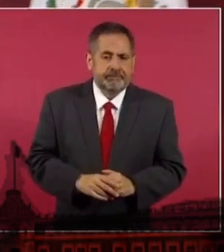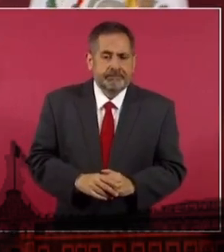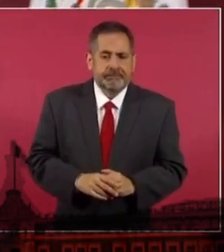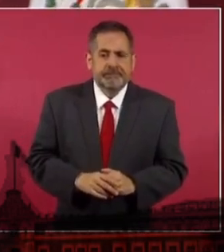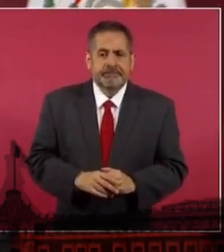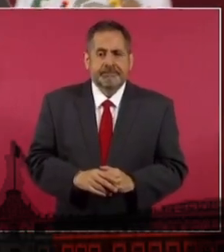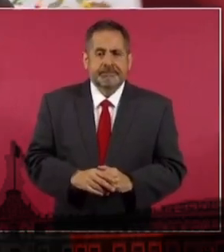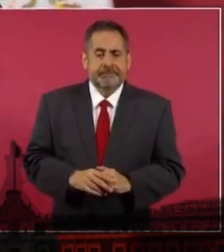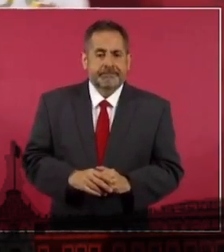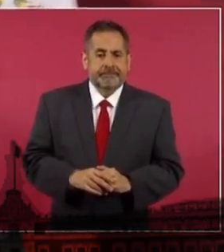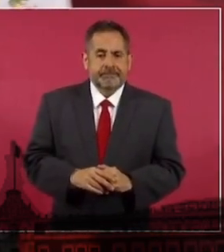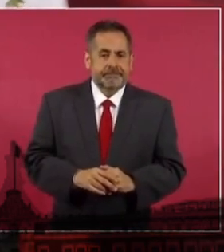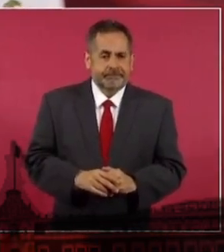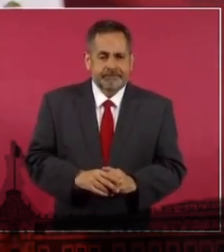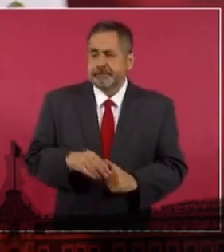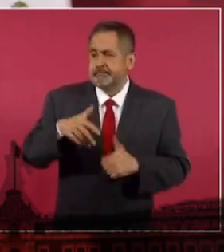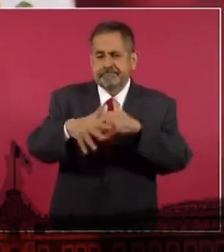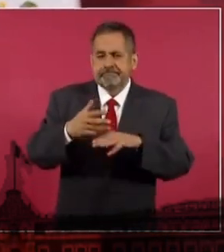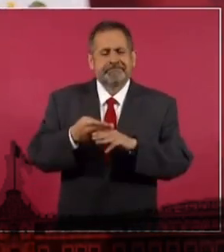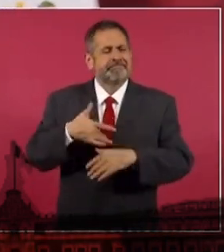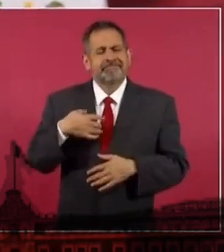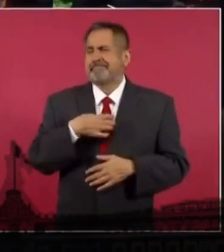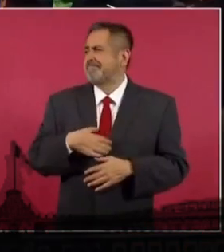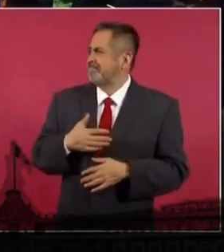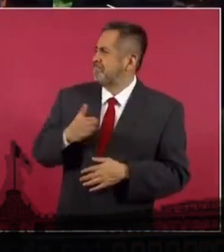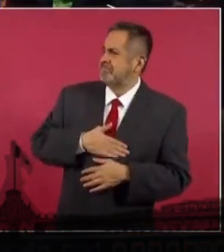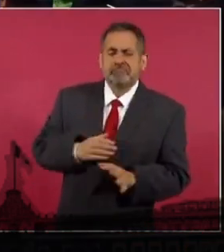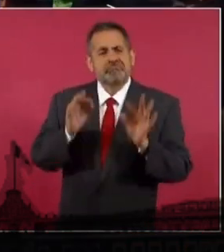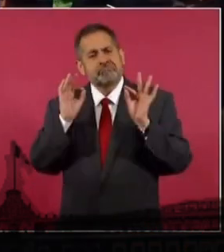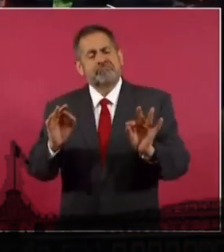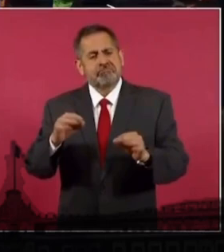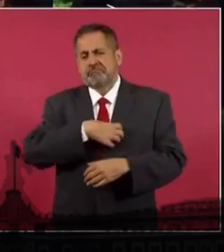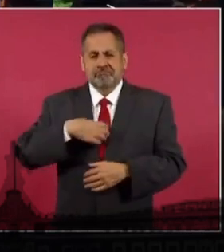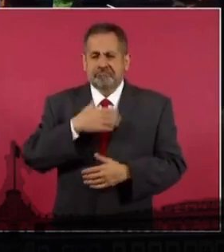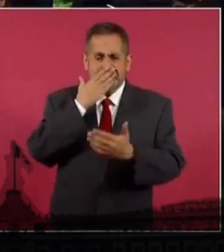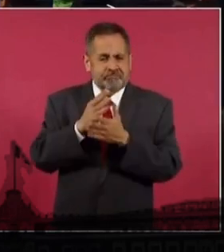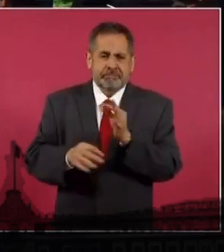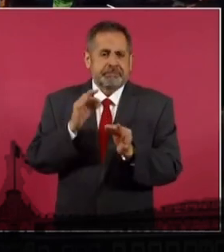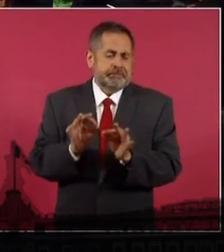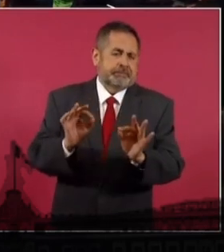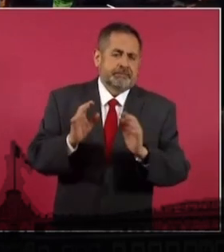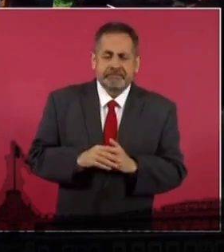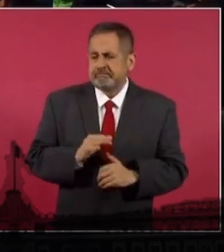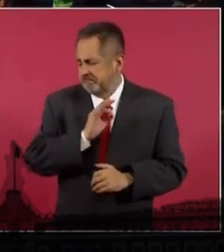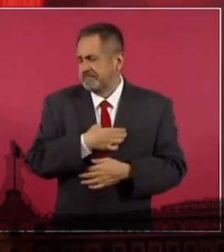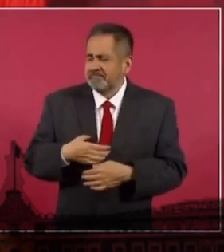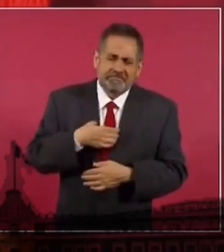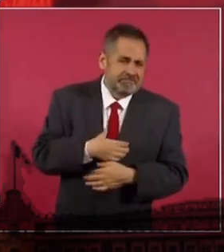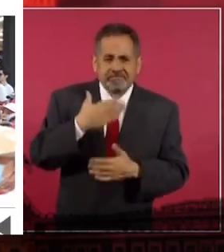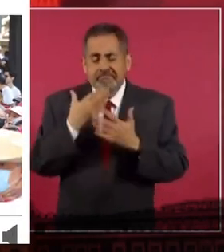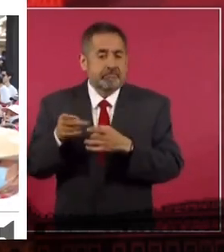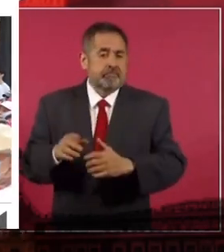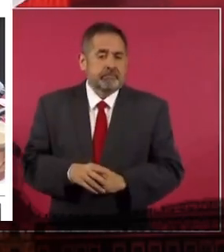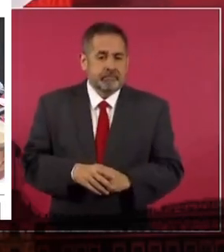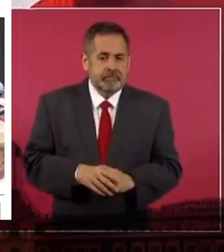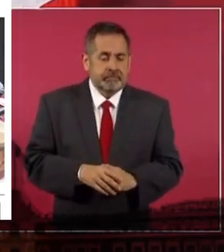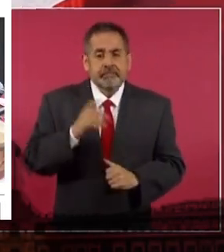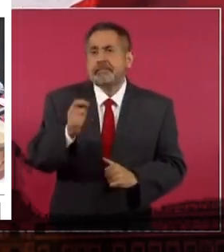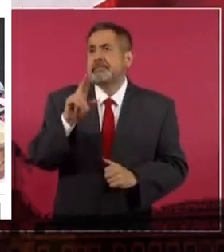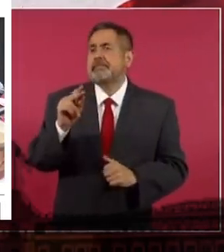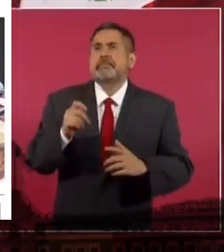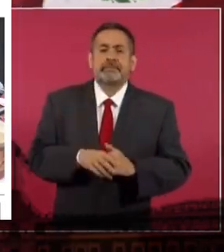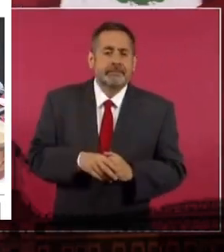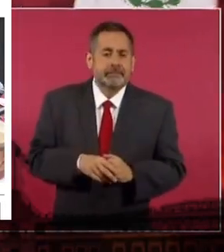de mucha satisfacción, de dicha, de felicidad. Y no es un